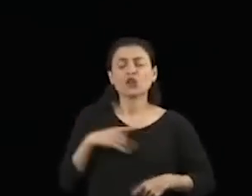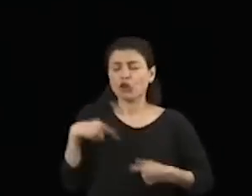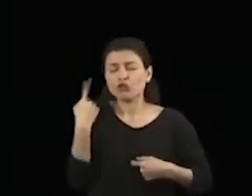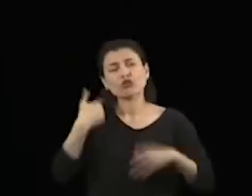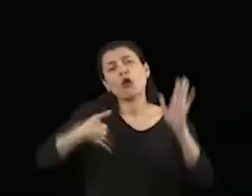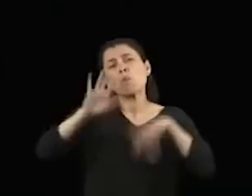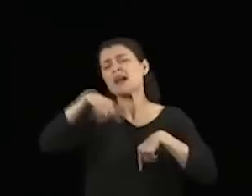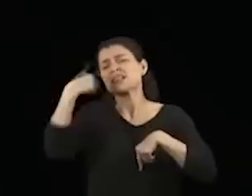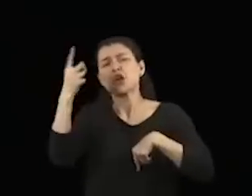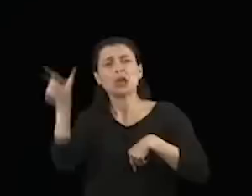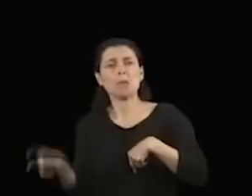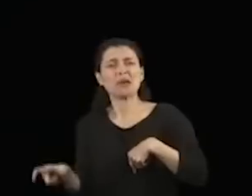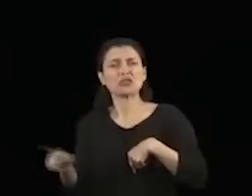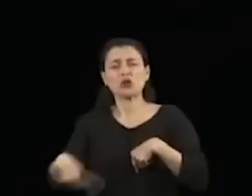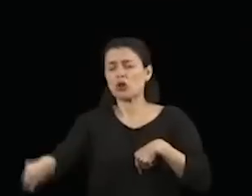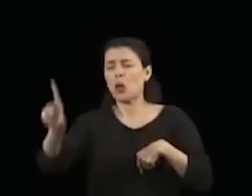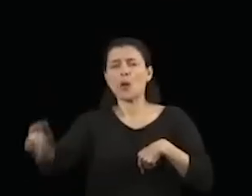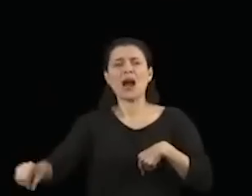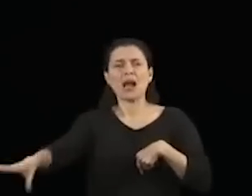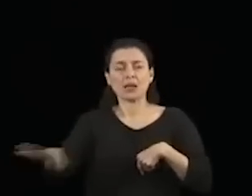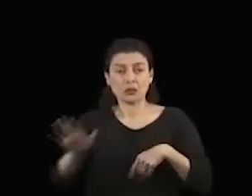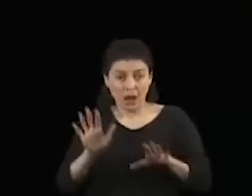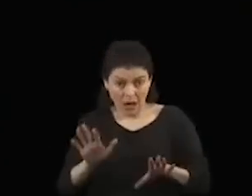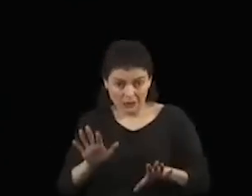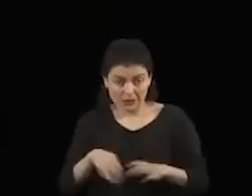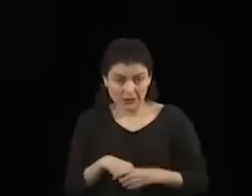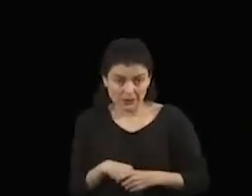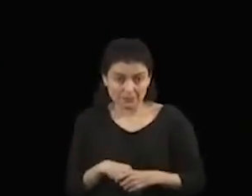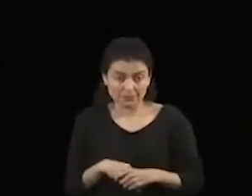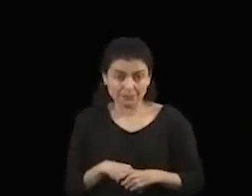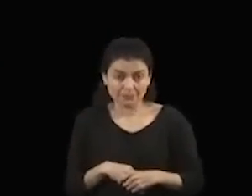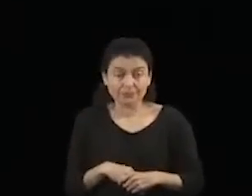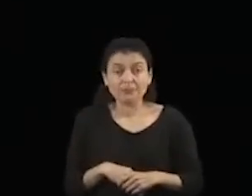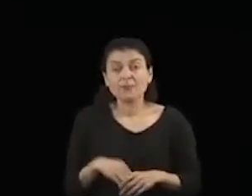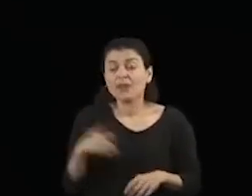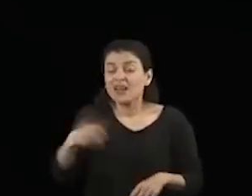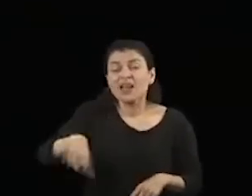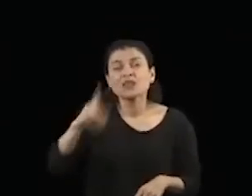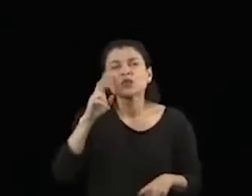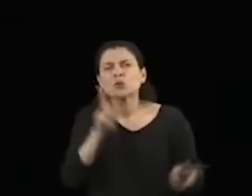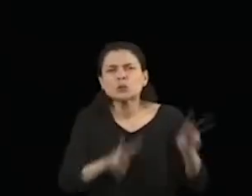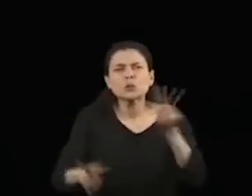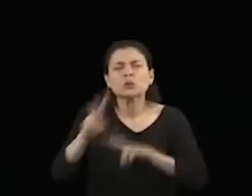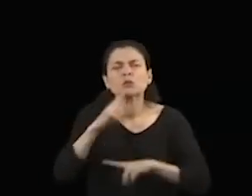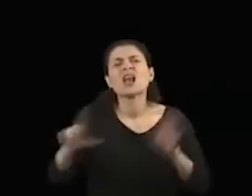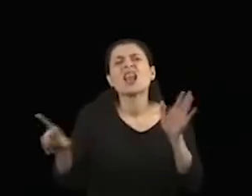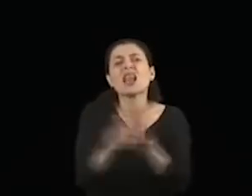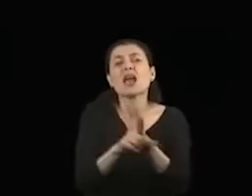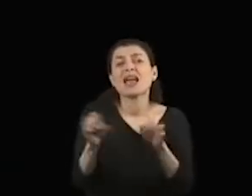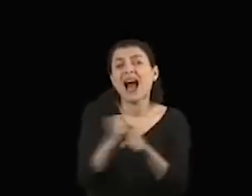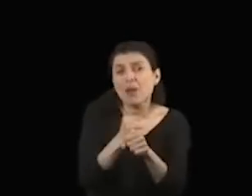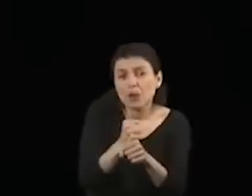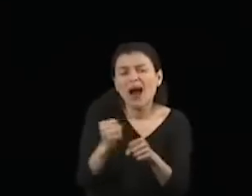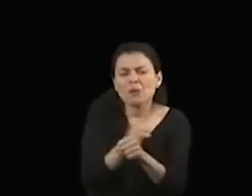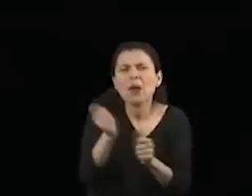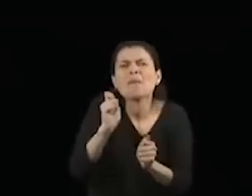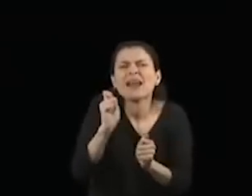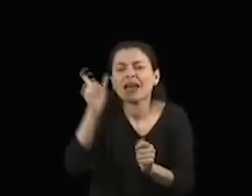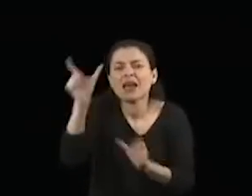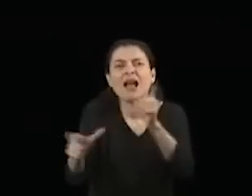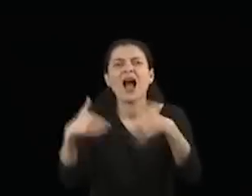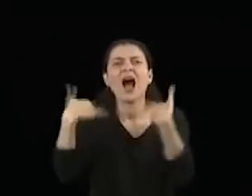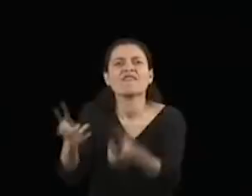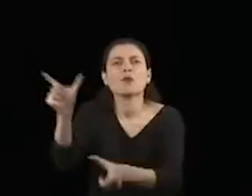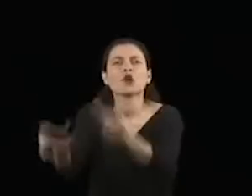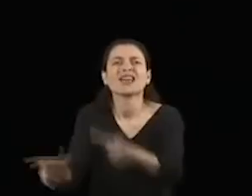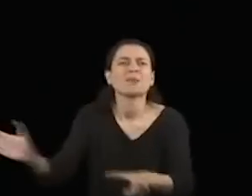gente, mientras que para aprobar una ley que favorece a todos los argentinos, salvo a los chorros,